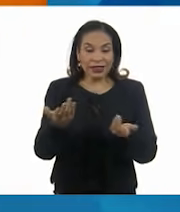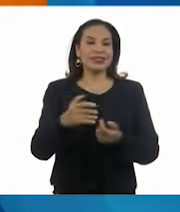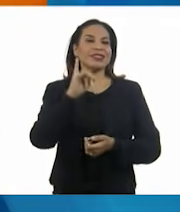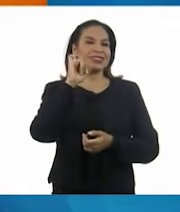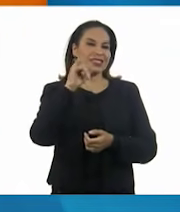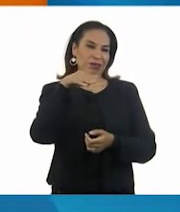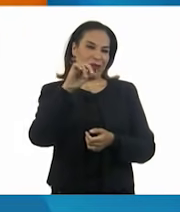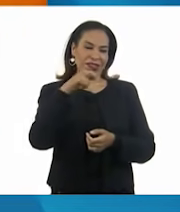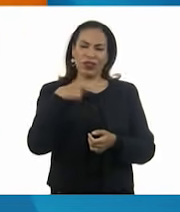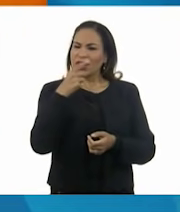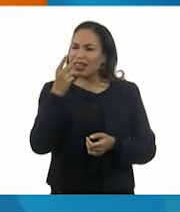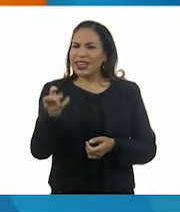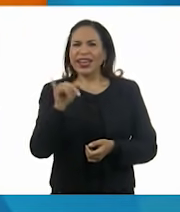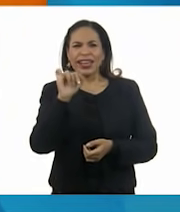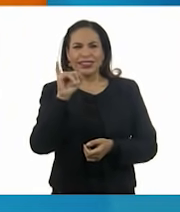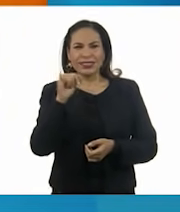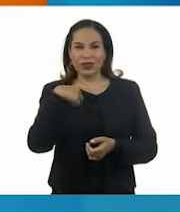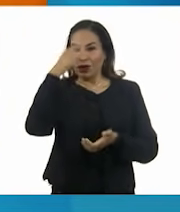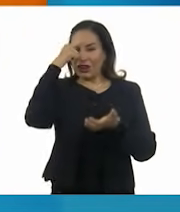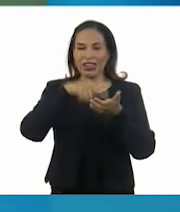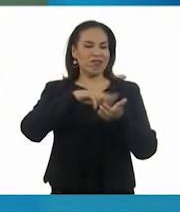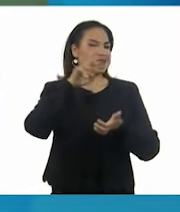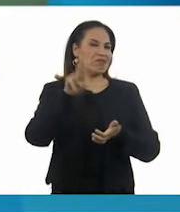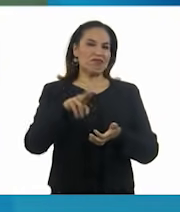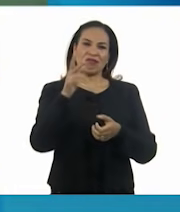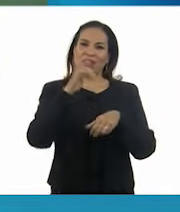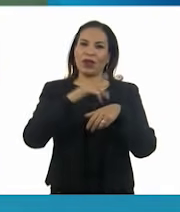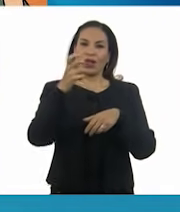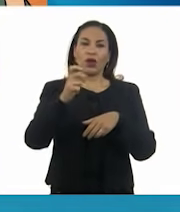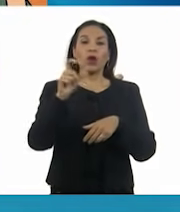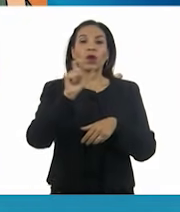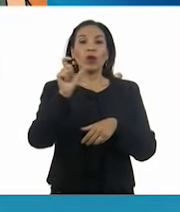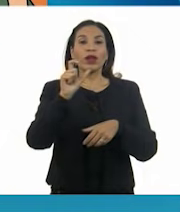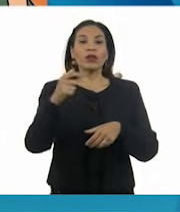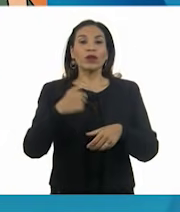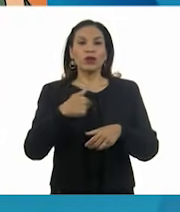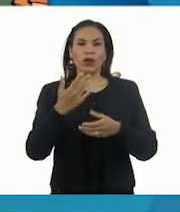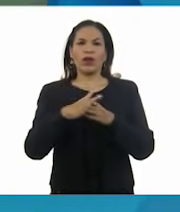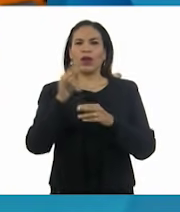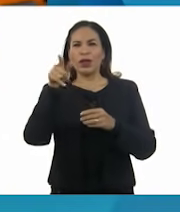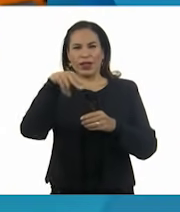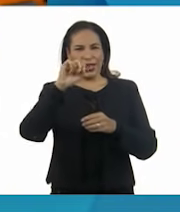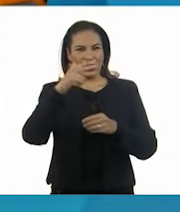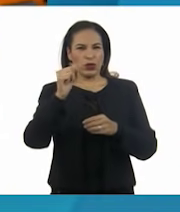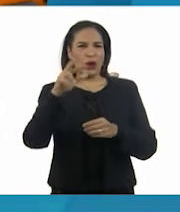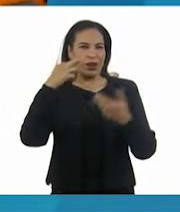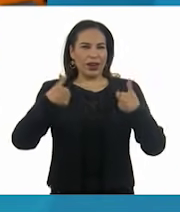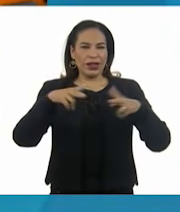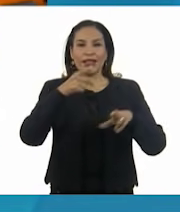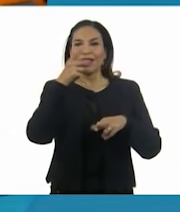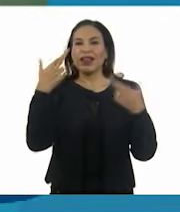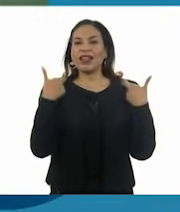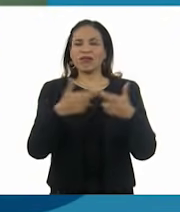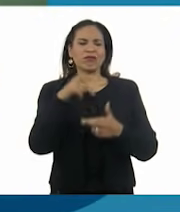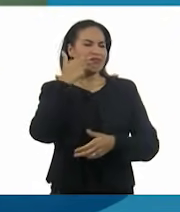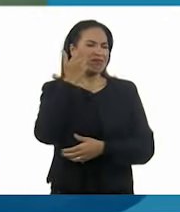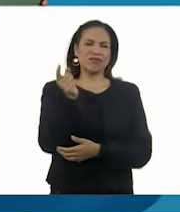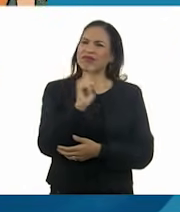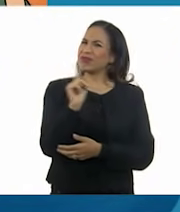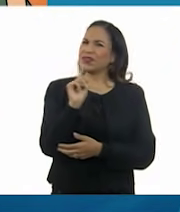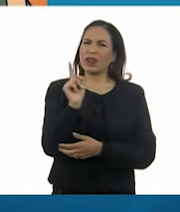Sí, Melissa, y le dije que sí. Creí que nunca me iba a tocar. Cuando yo fui representante... Nacho fue representante, le dijo a la maestra que él no quería.